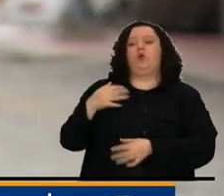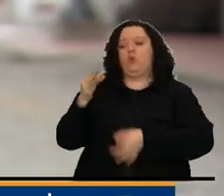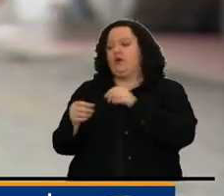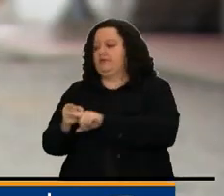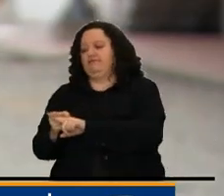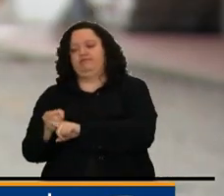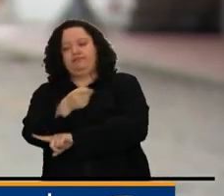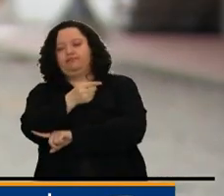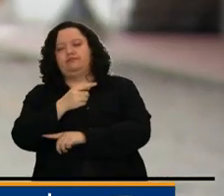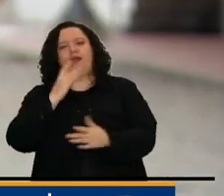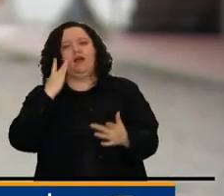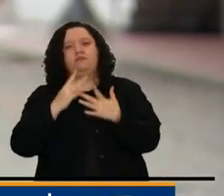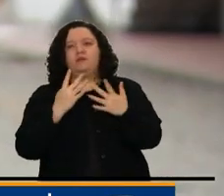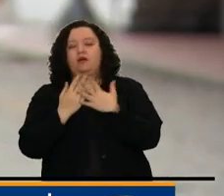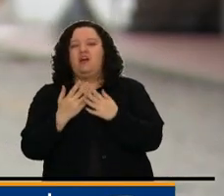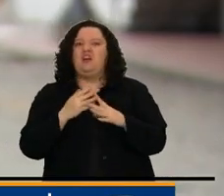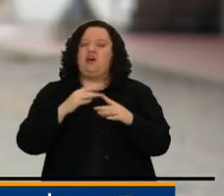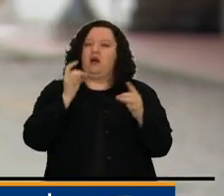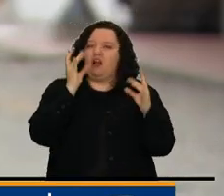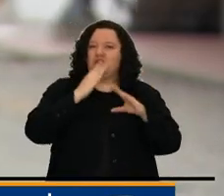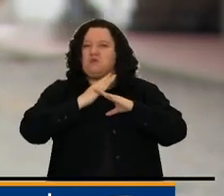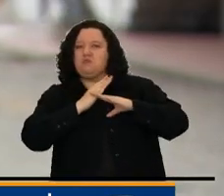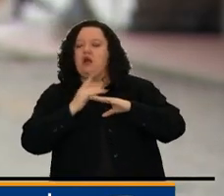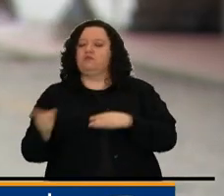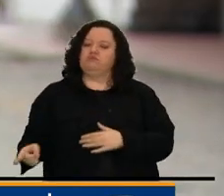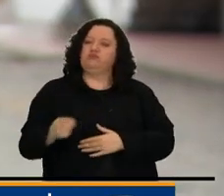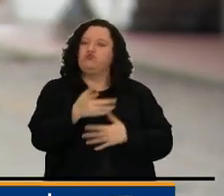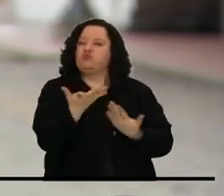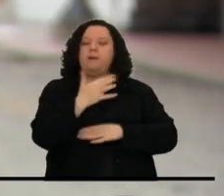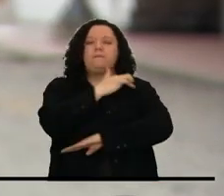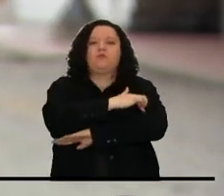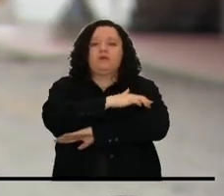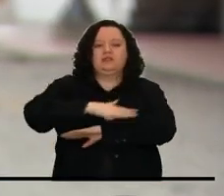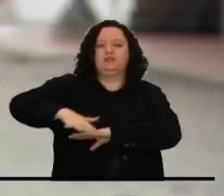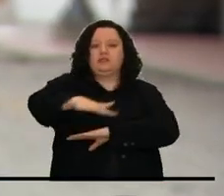la cárcel de alta y mediana seguridad, esto en Popayán, en el departamento de Cauca.